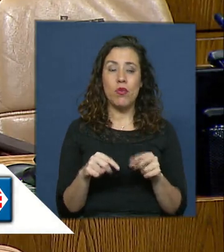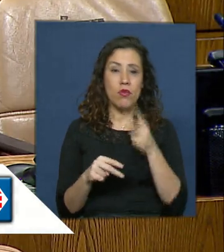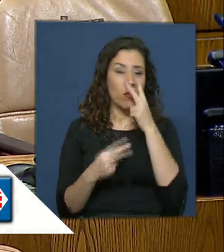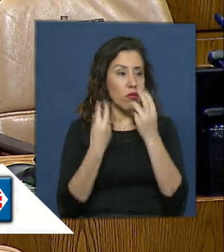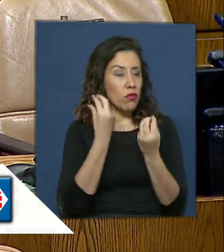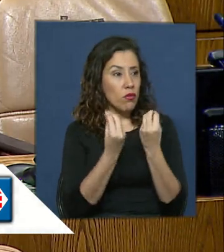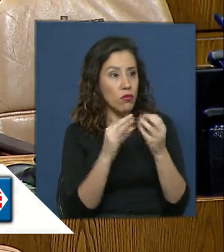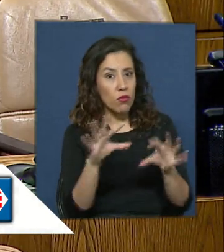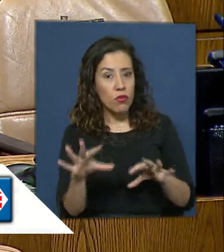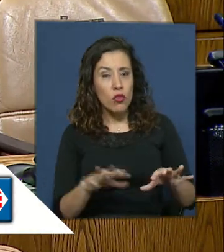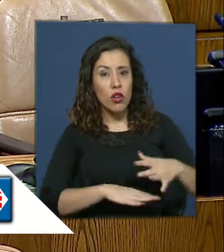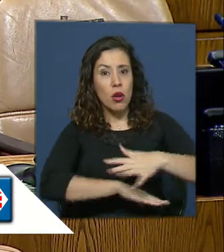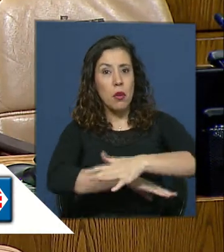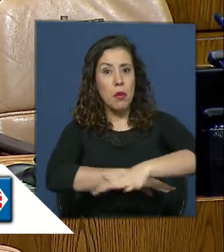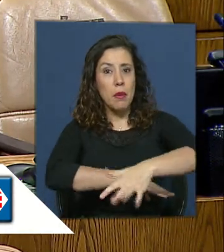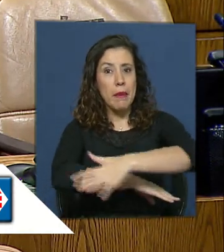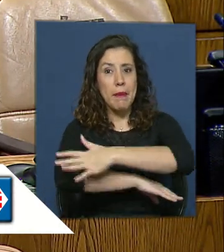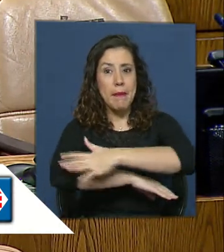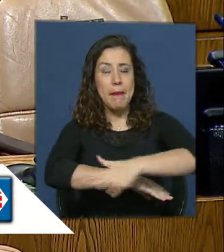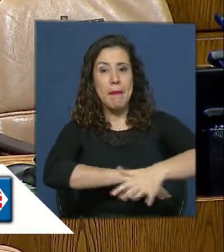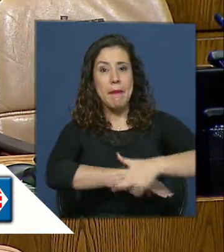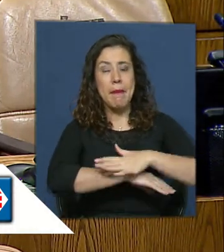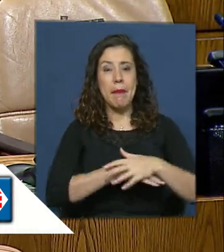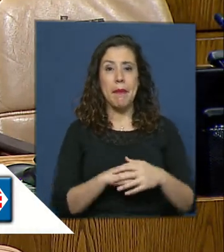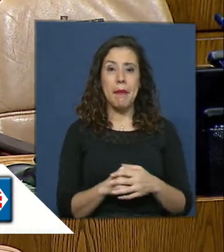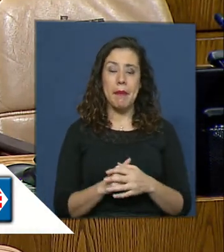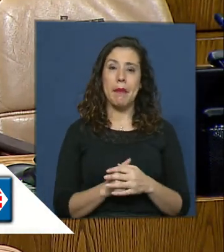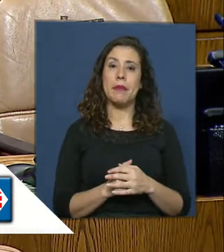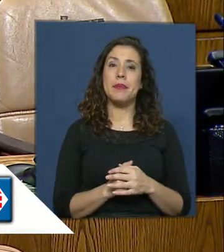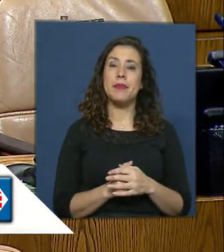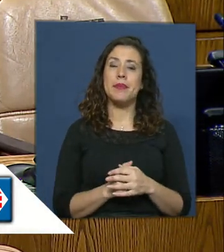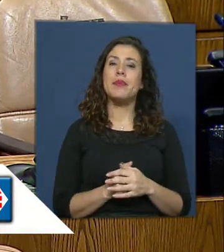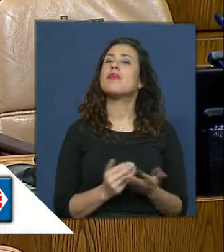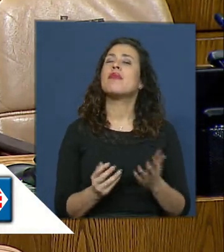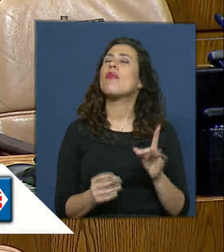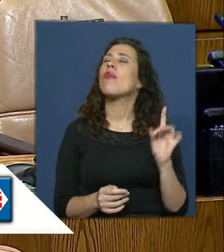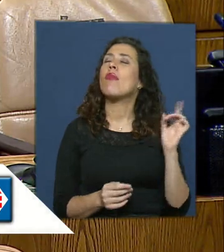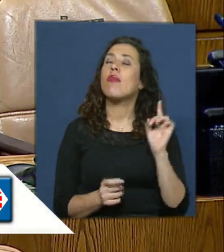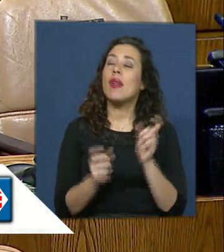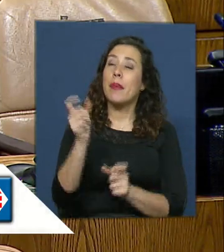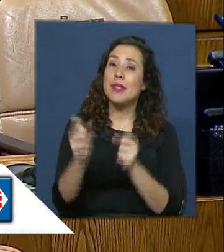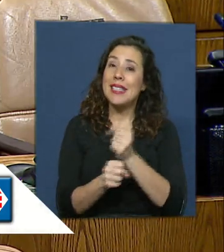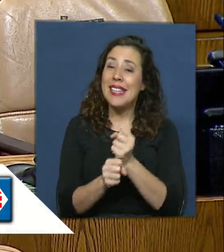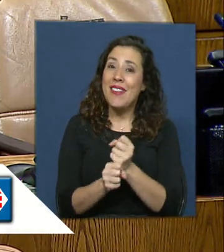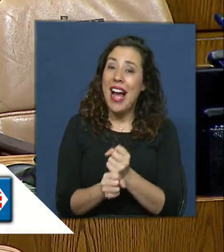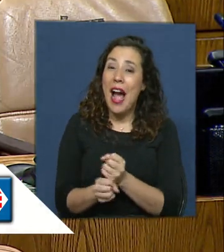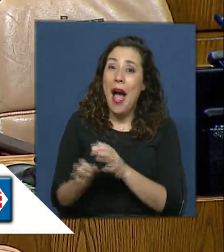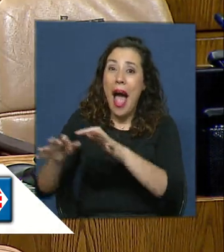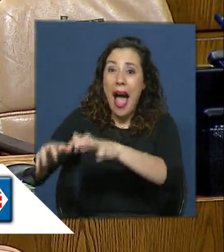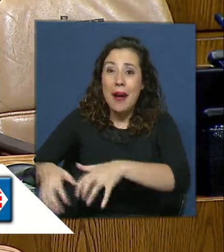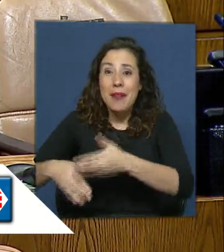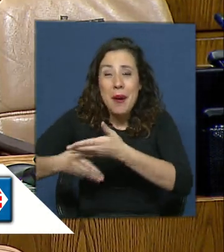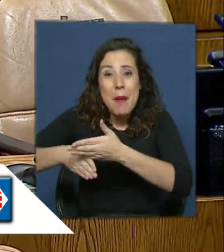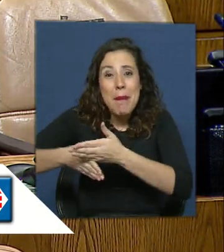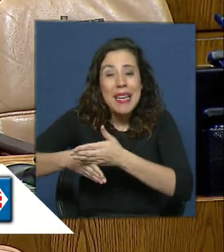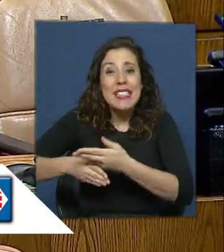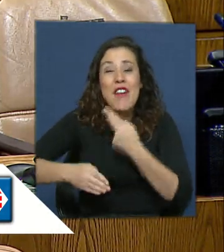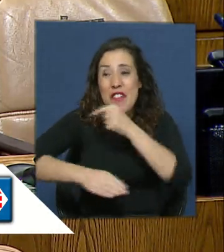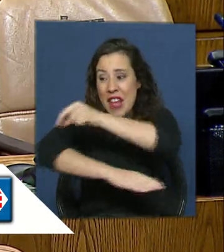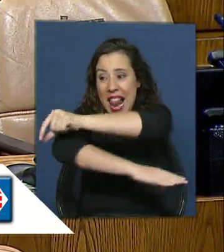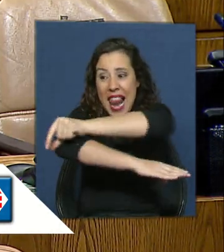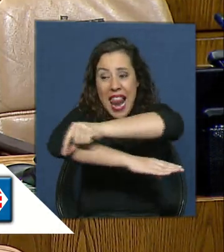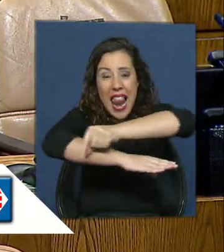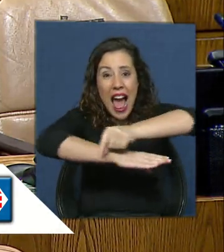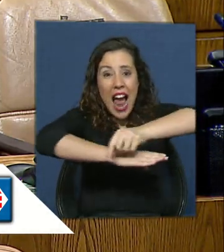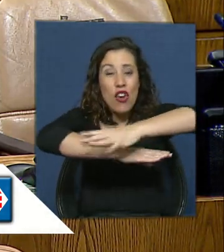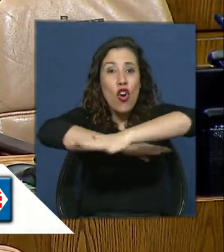riqueza de los recursos marinos de nuestras ensenadas. En términos generales, los pescadores que vivían a lo largo de la costa del Norte